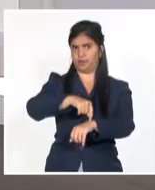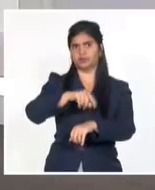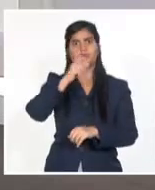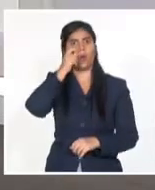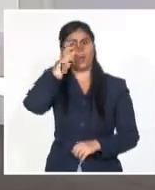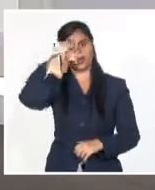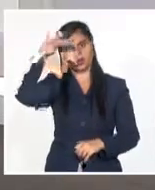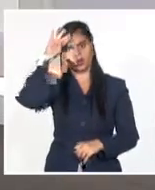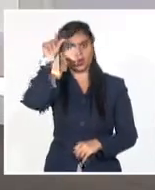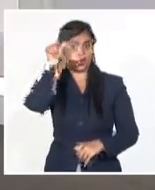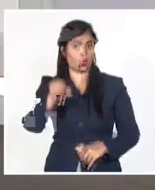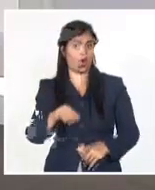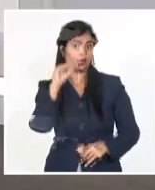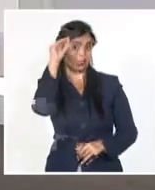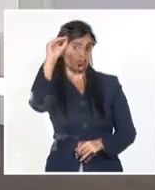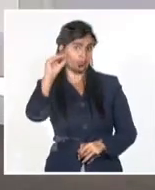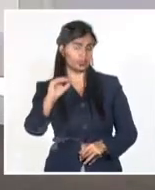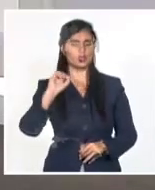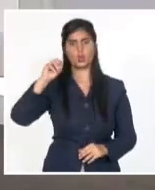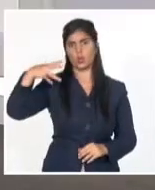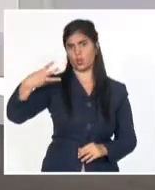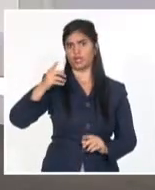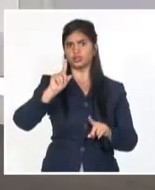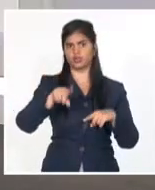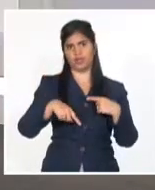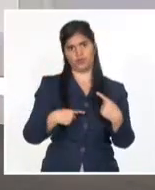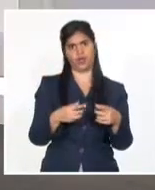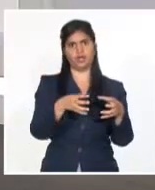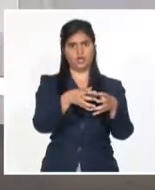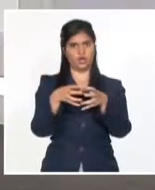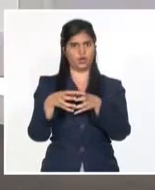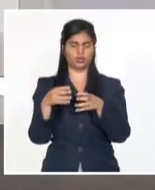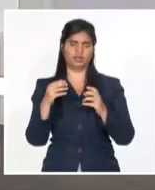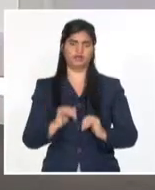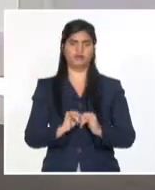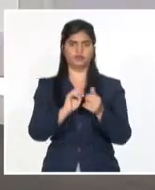cuarto después de las tres primeras rondas. Y hasta aquí el deporte. Buenas noches.